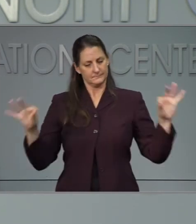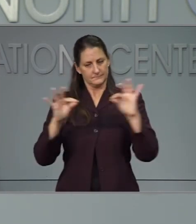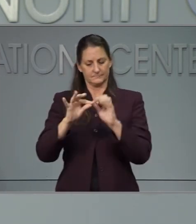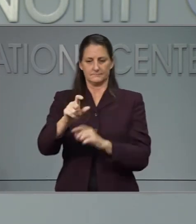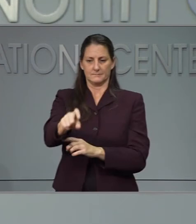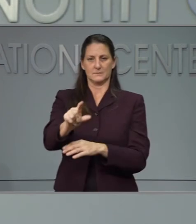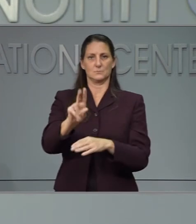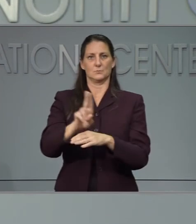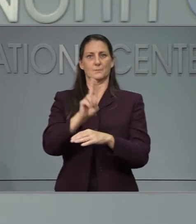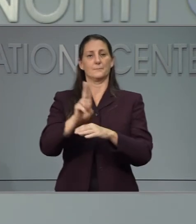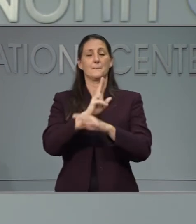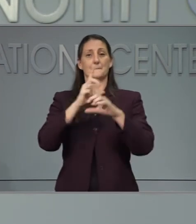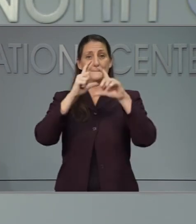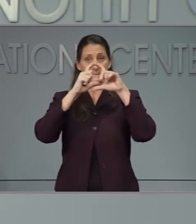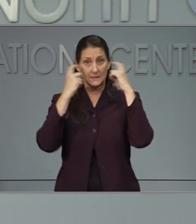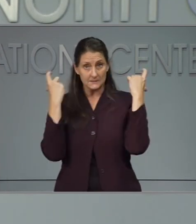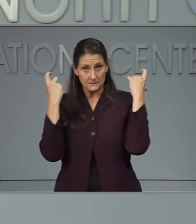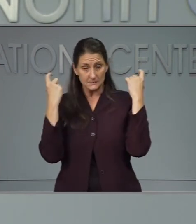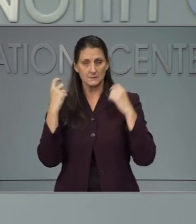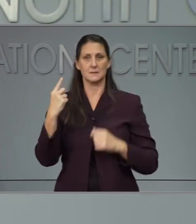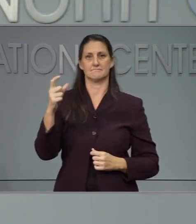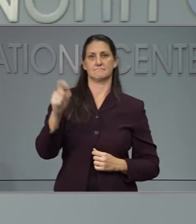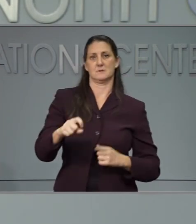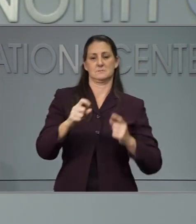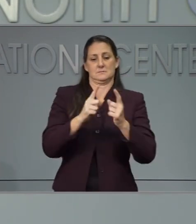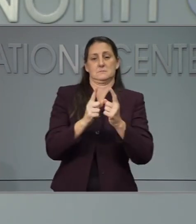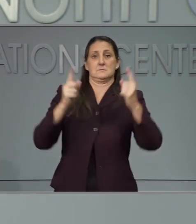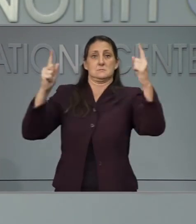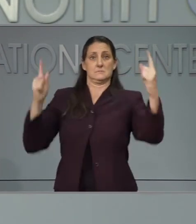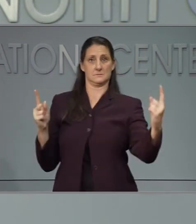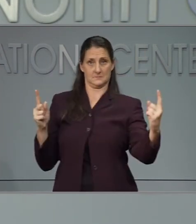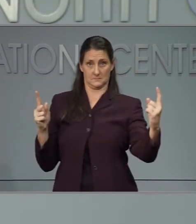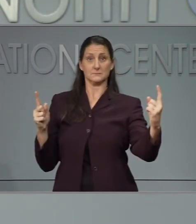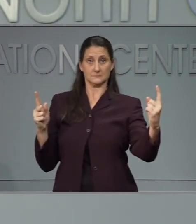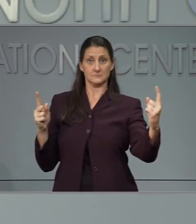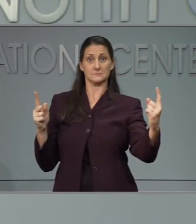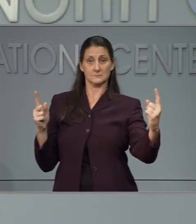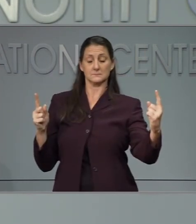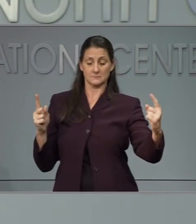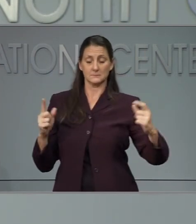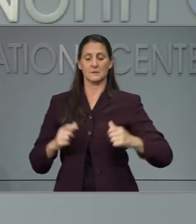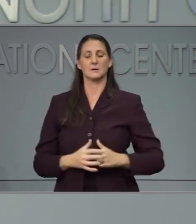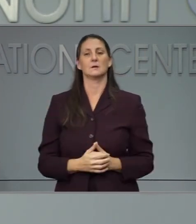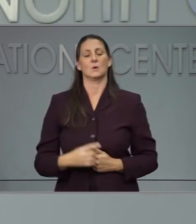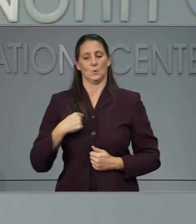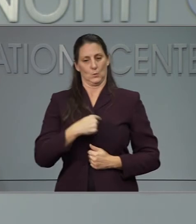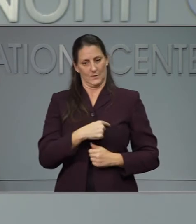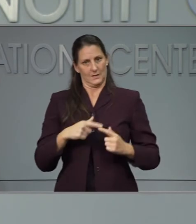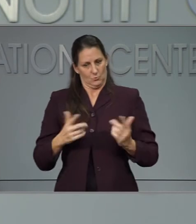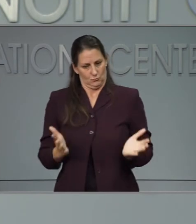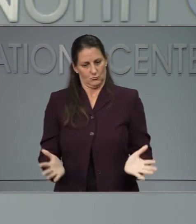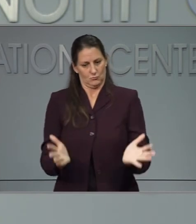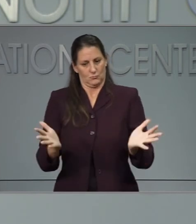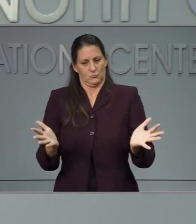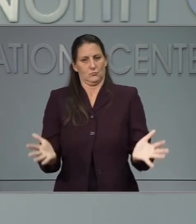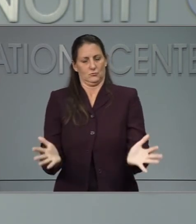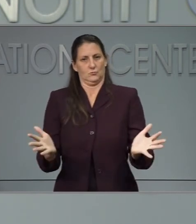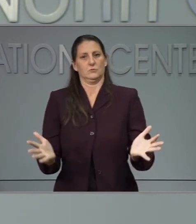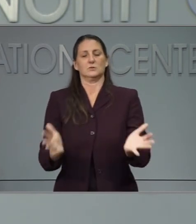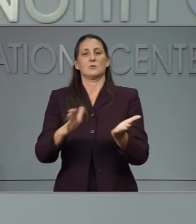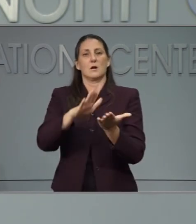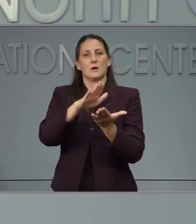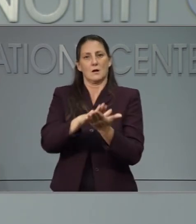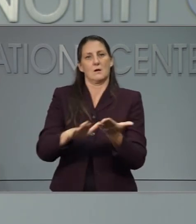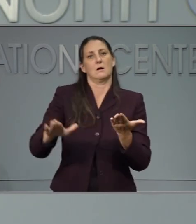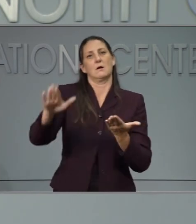esto nos va a ayudar a reducir la propagación del virus. Estamos motivando a todas las universidades,